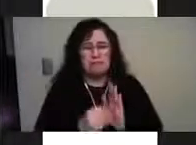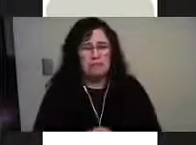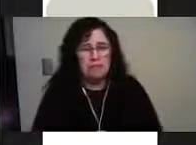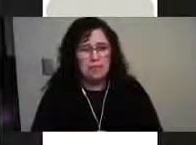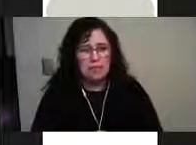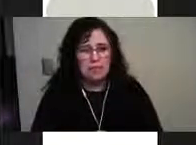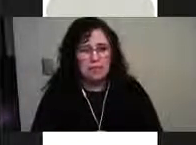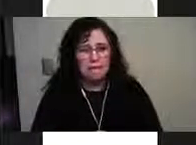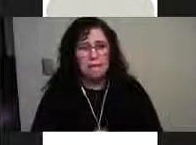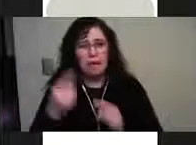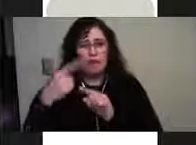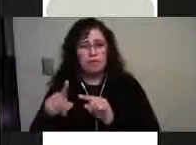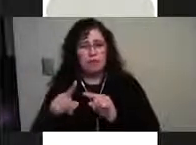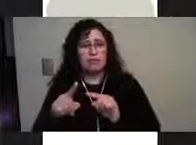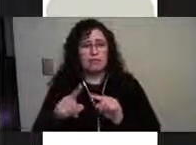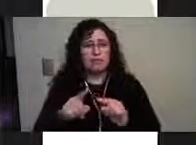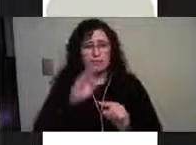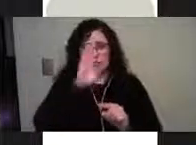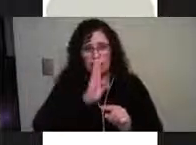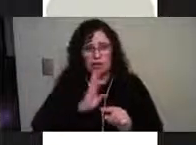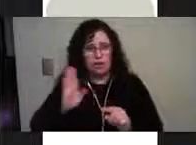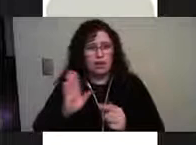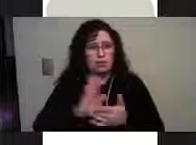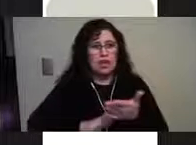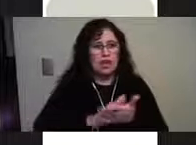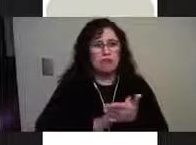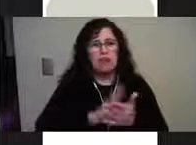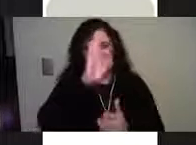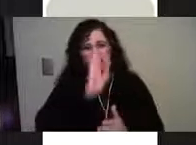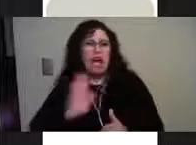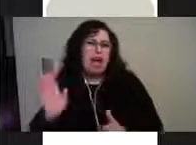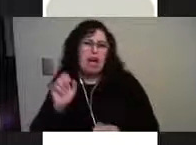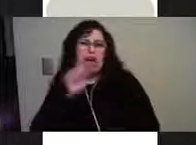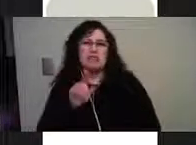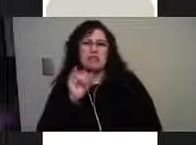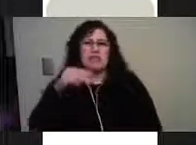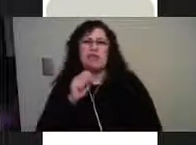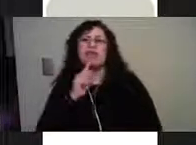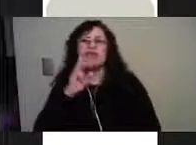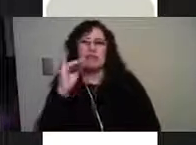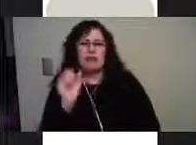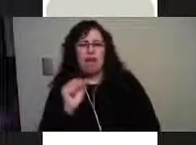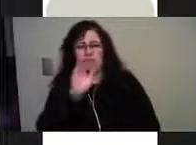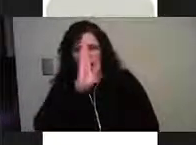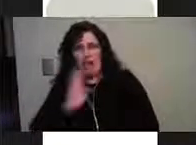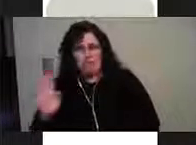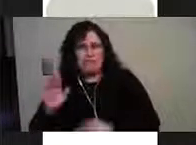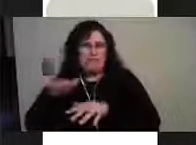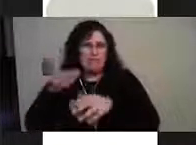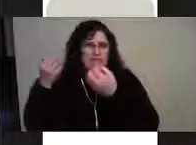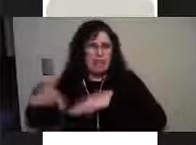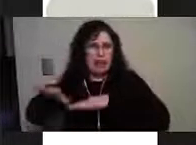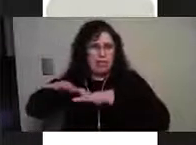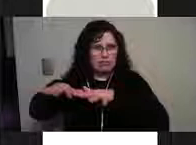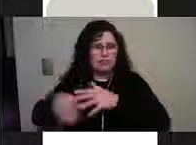Bueno, es asimetrías también, ¿no? Está acá, asimetrías, ¿cierto? Que en general estamos más presentes o asociados a la presencia